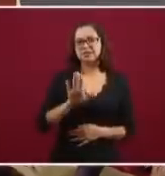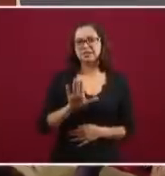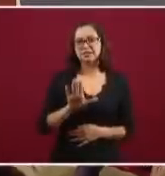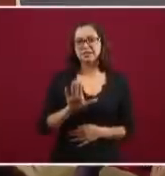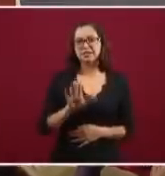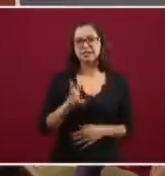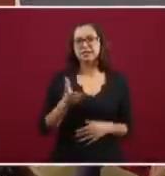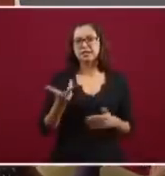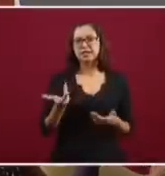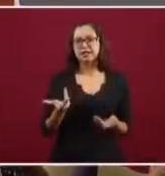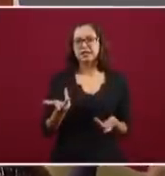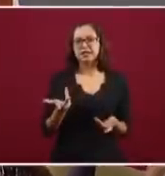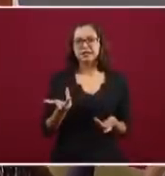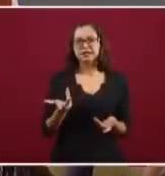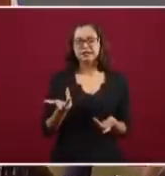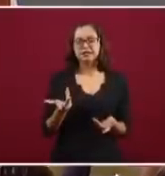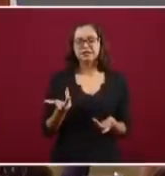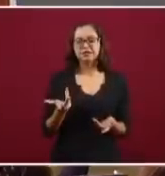que